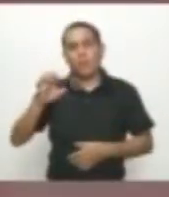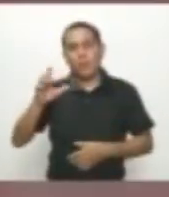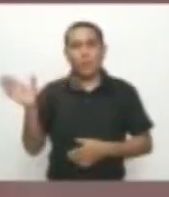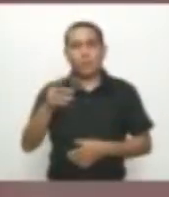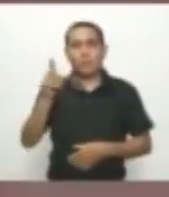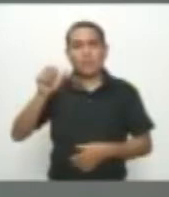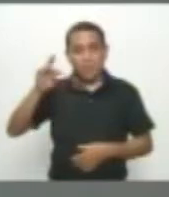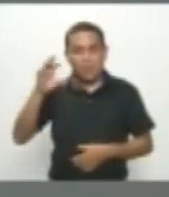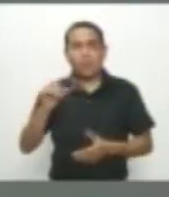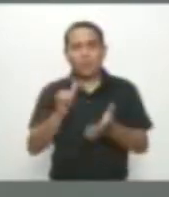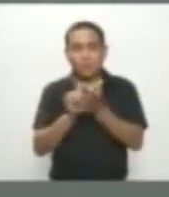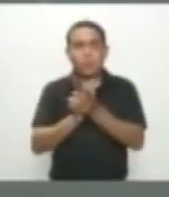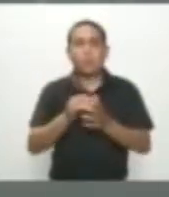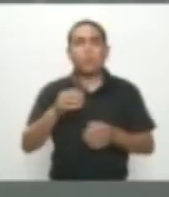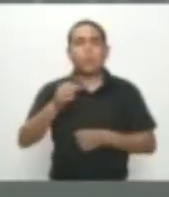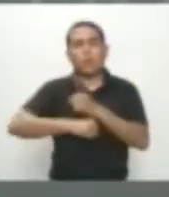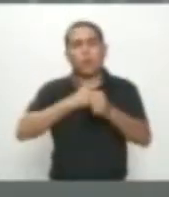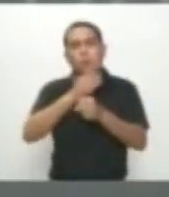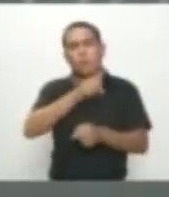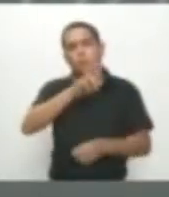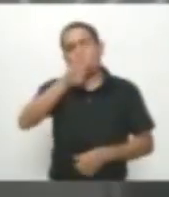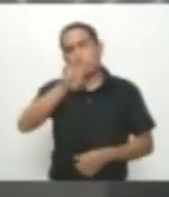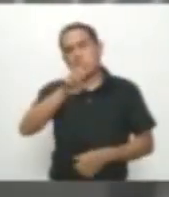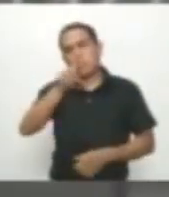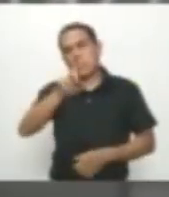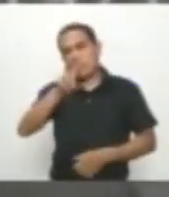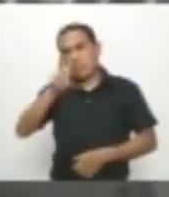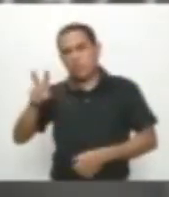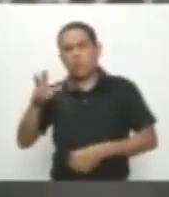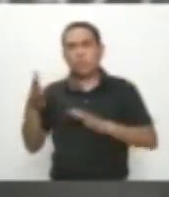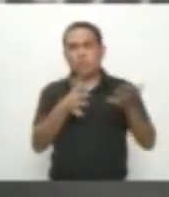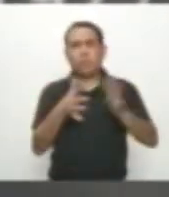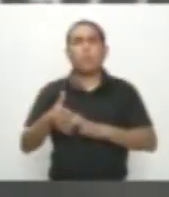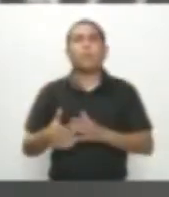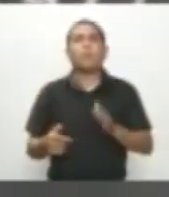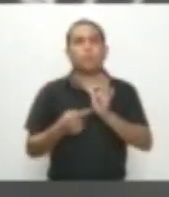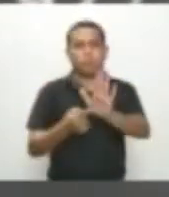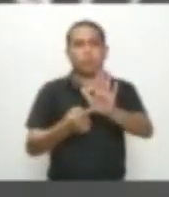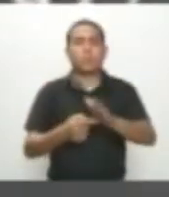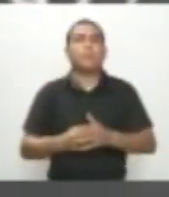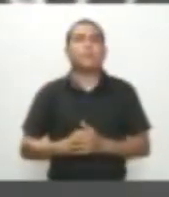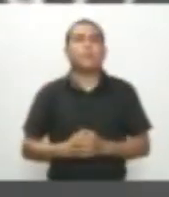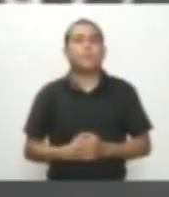entre 1962 y 1969.